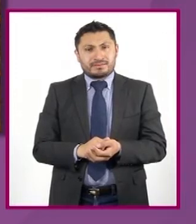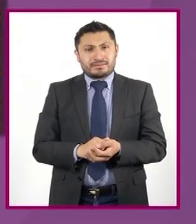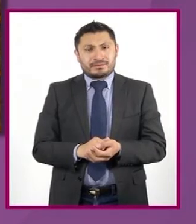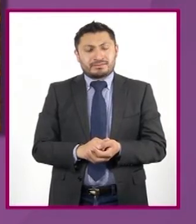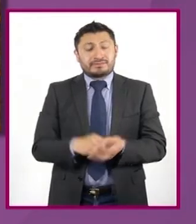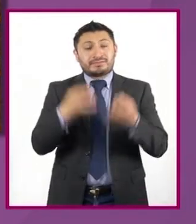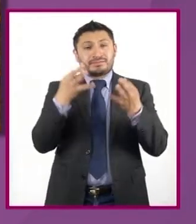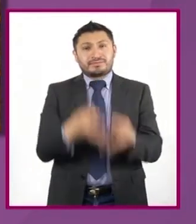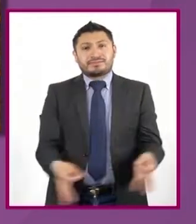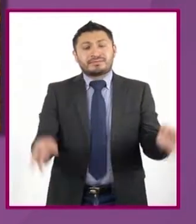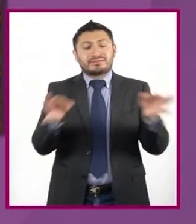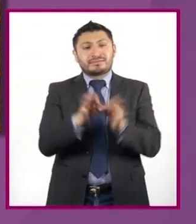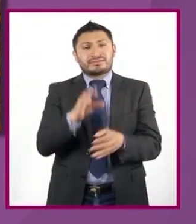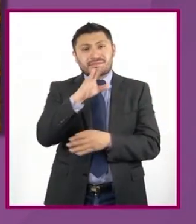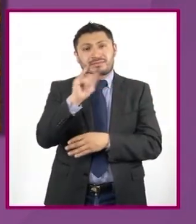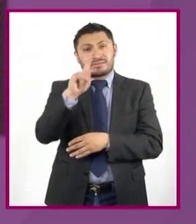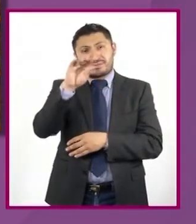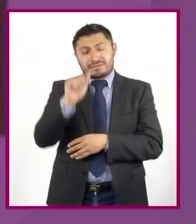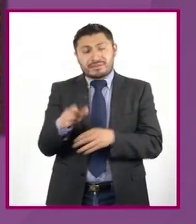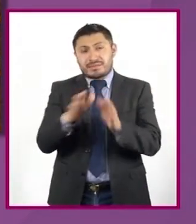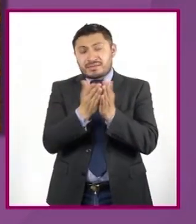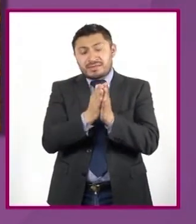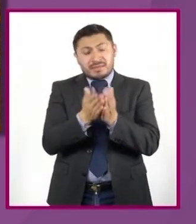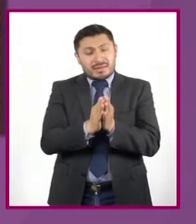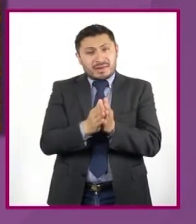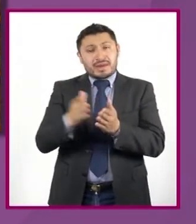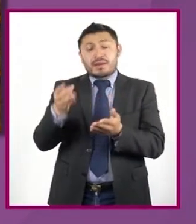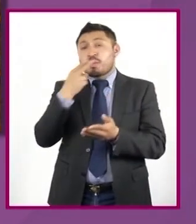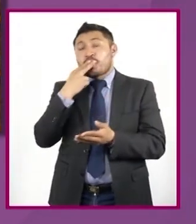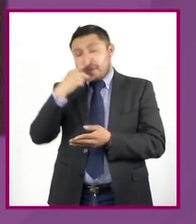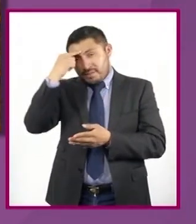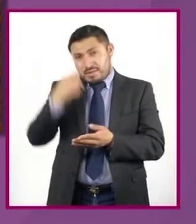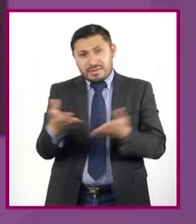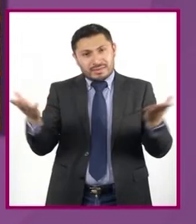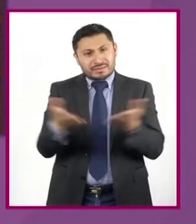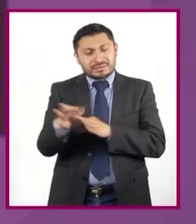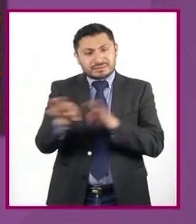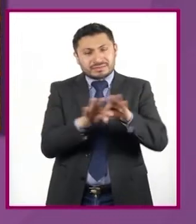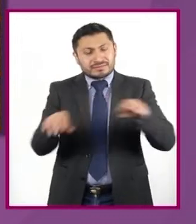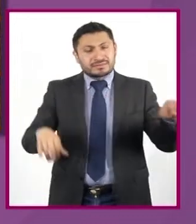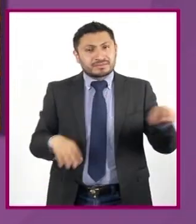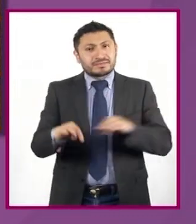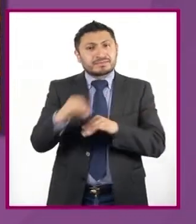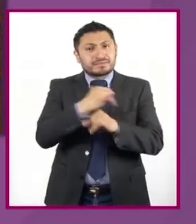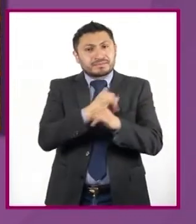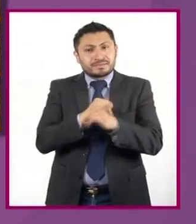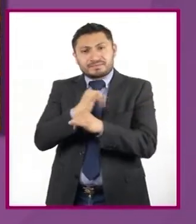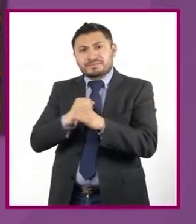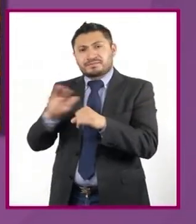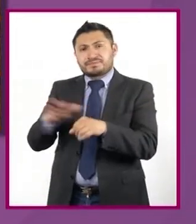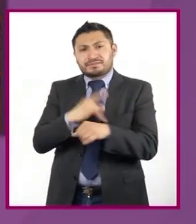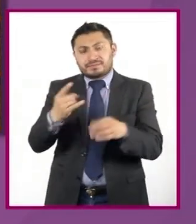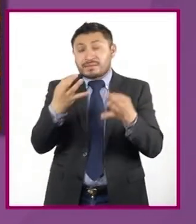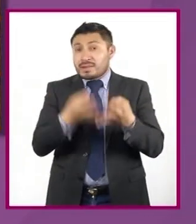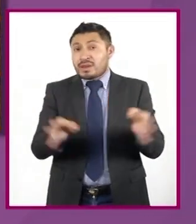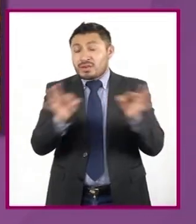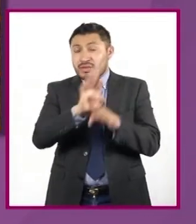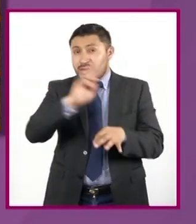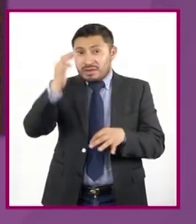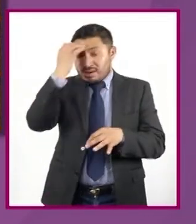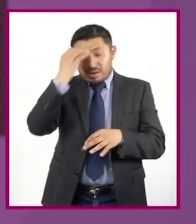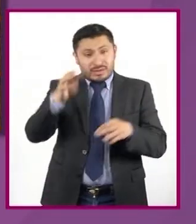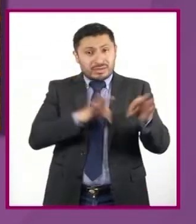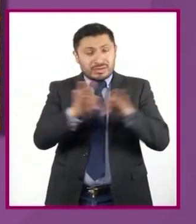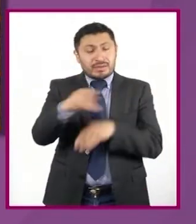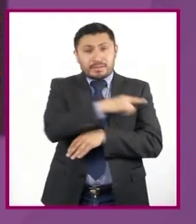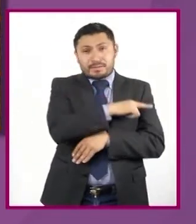Es importante que citemos las obras consultadas para elaborar un trabajo de investigación. porque es una forma de reconocer la labor de los